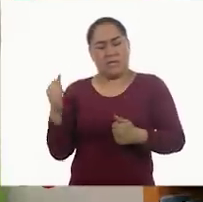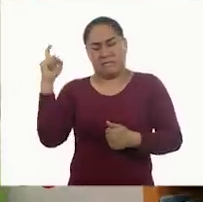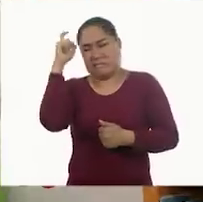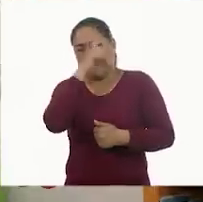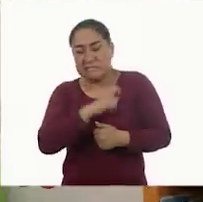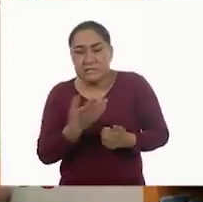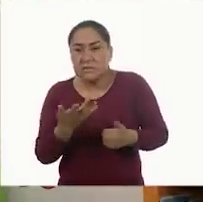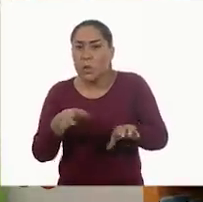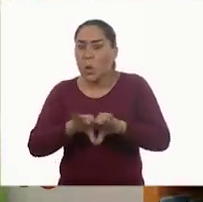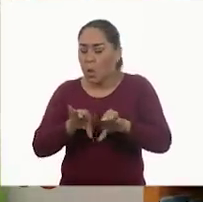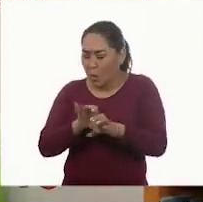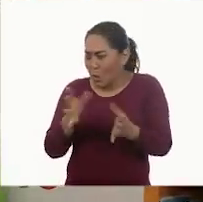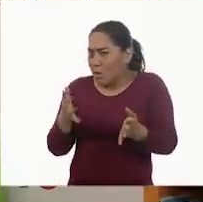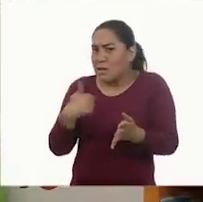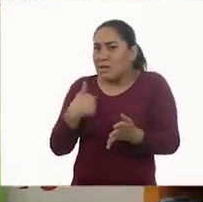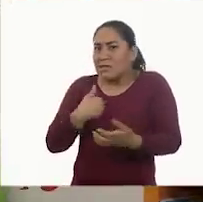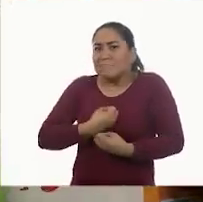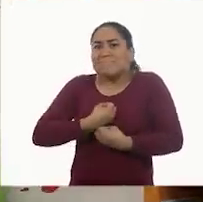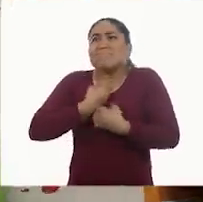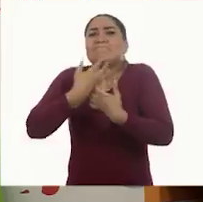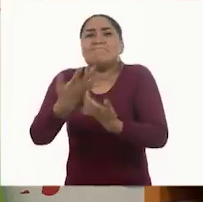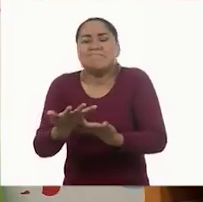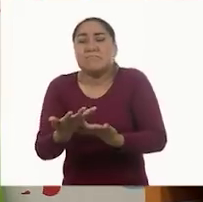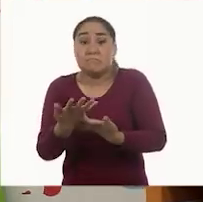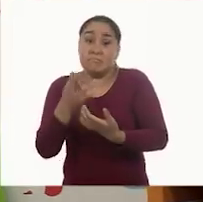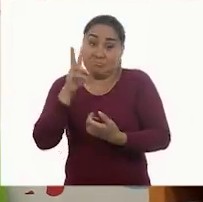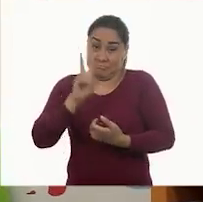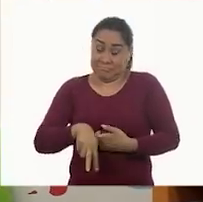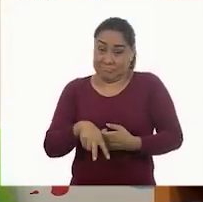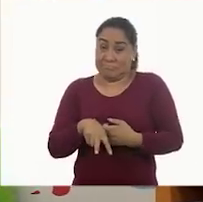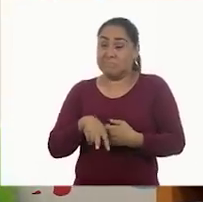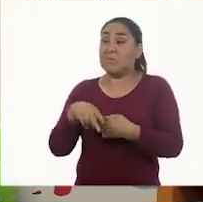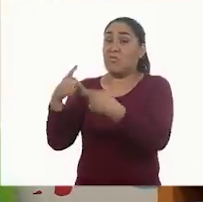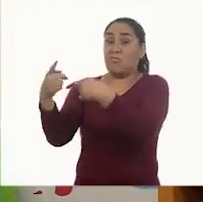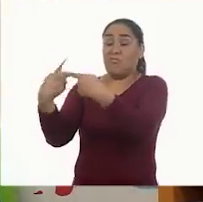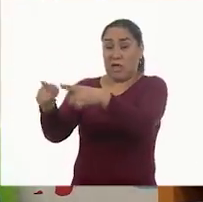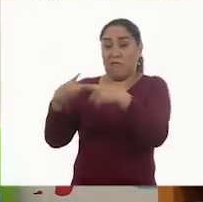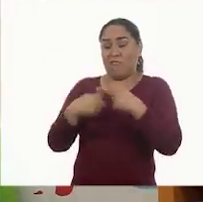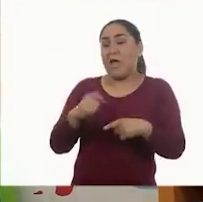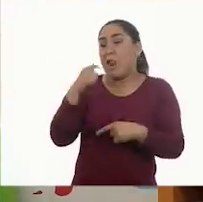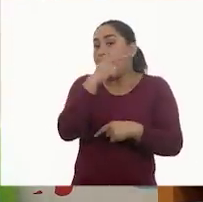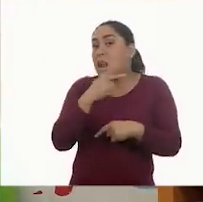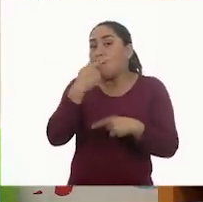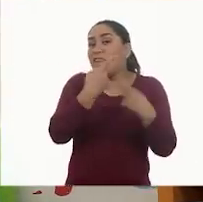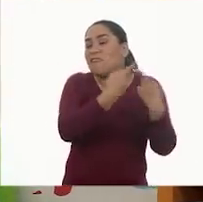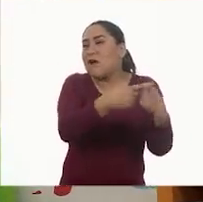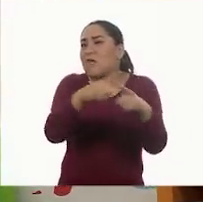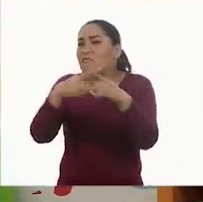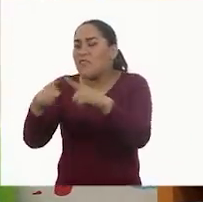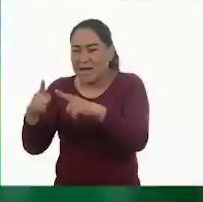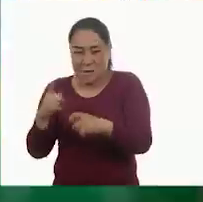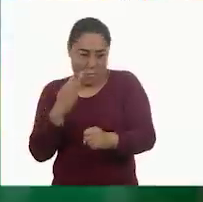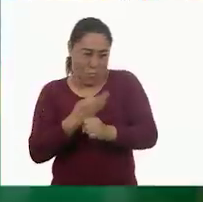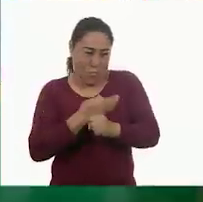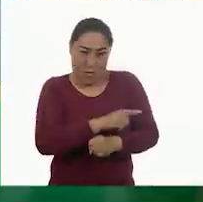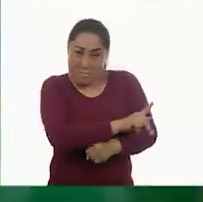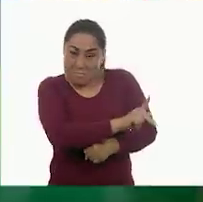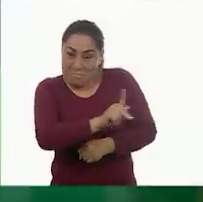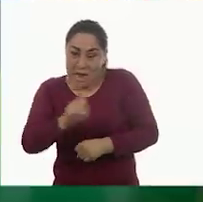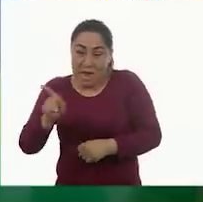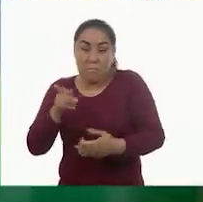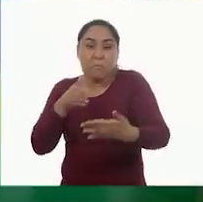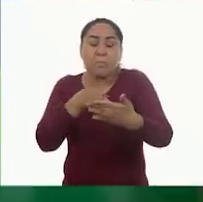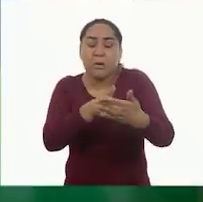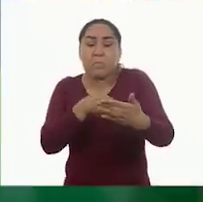yo pueda expresar mi sentir. Hablar una lengua diferente a la de la mayoría o a los que están en este momento, ya desde